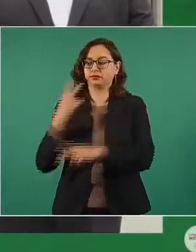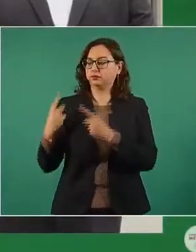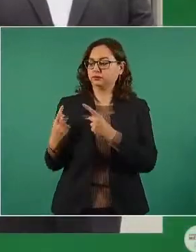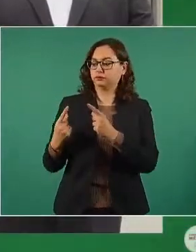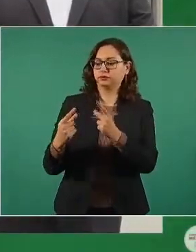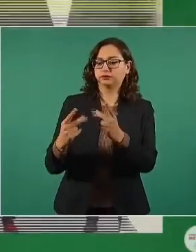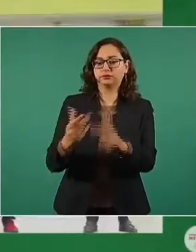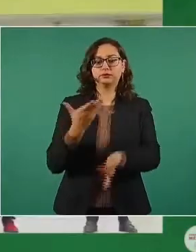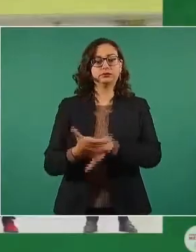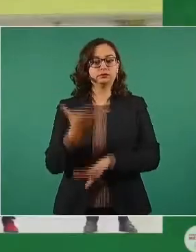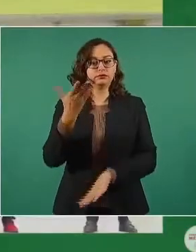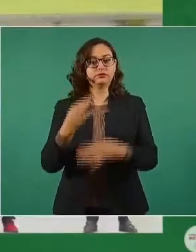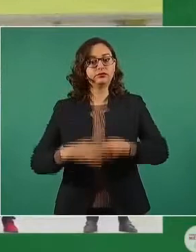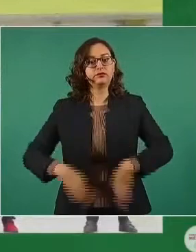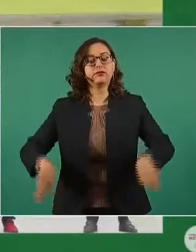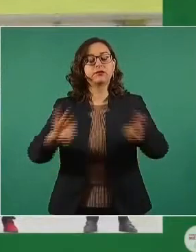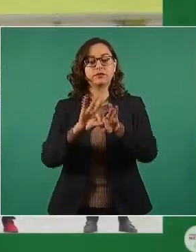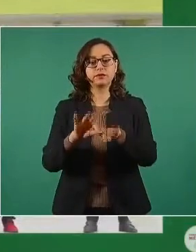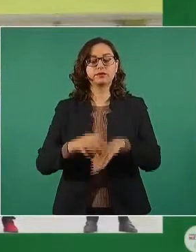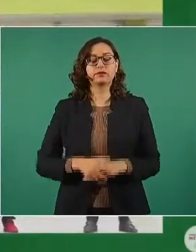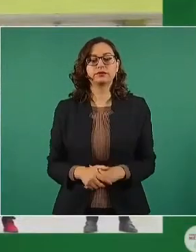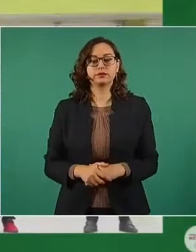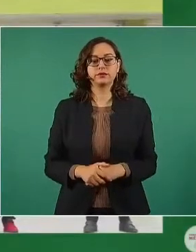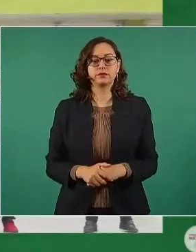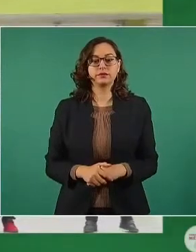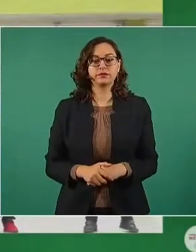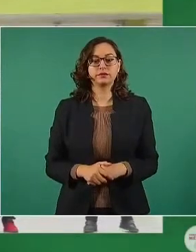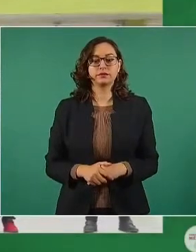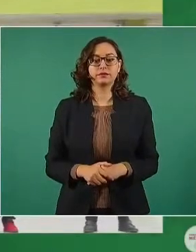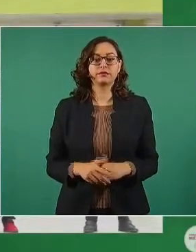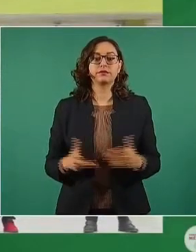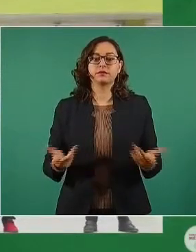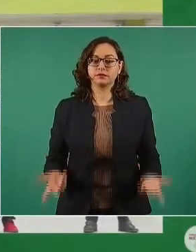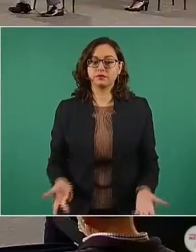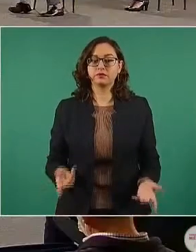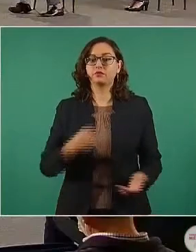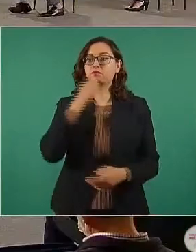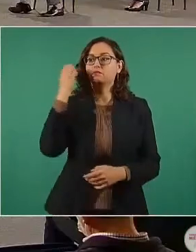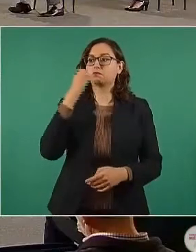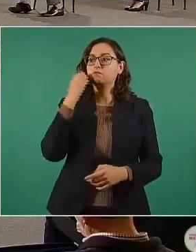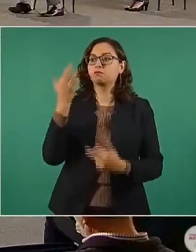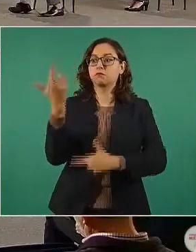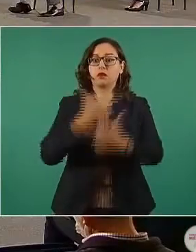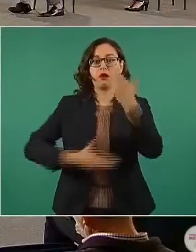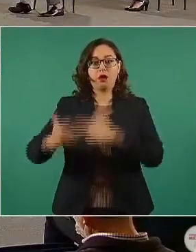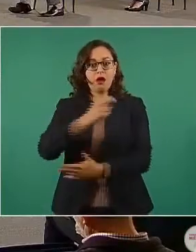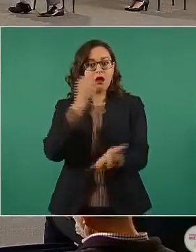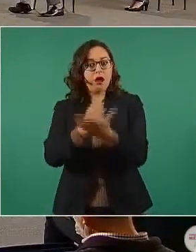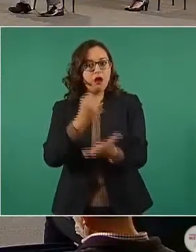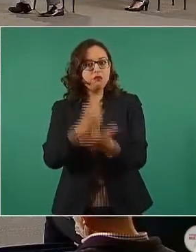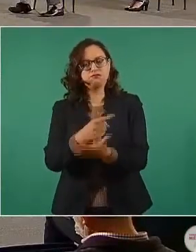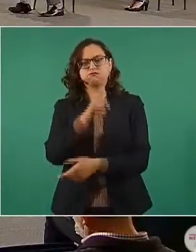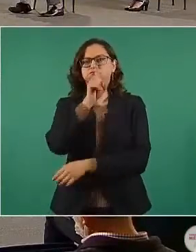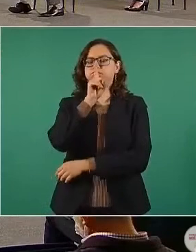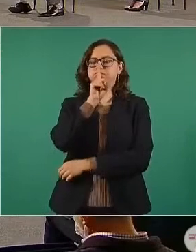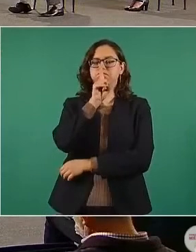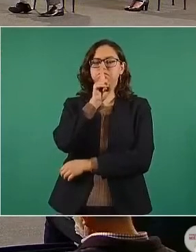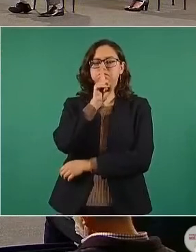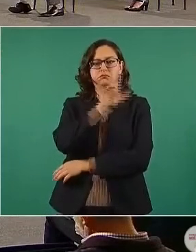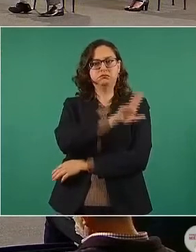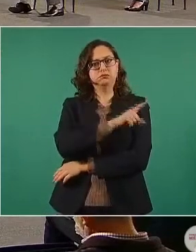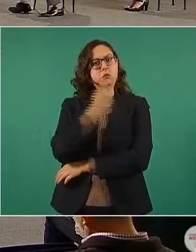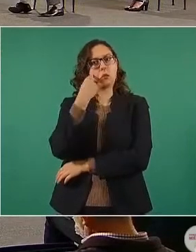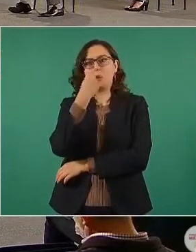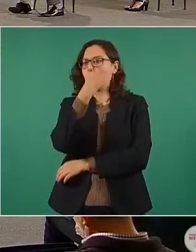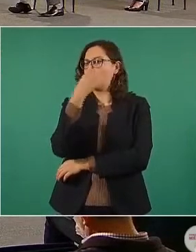muy importante, y es voluntario, y todos